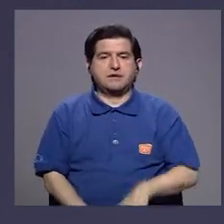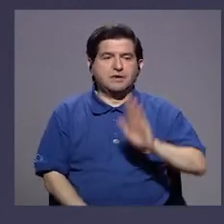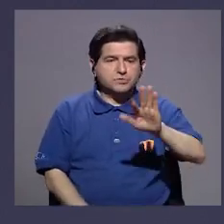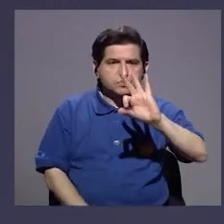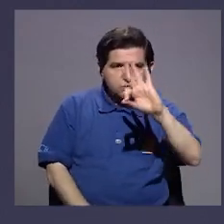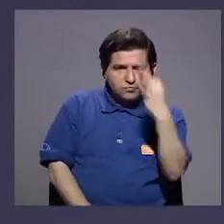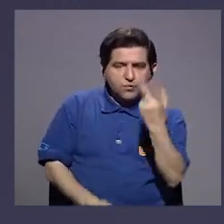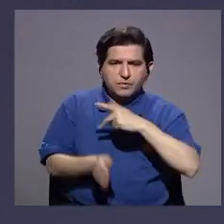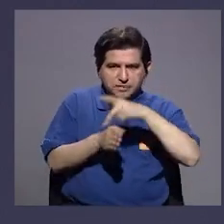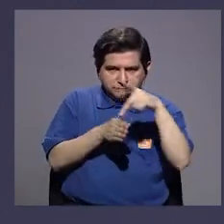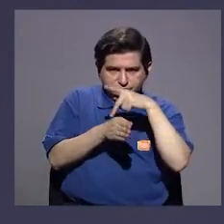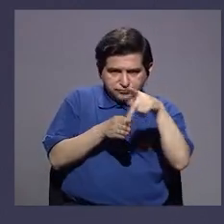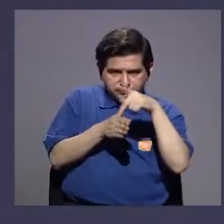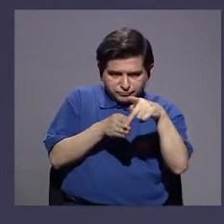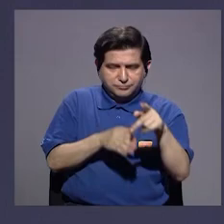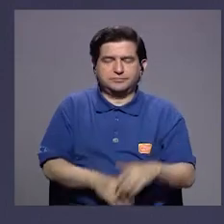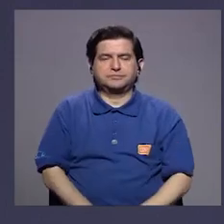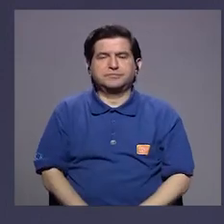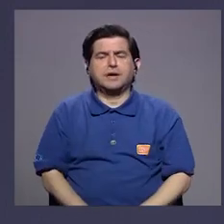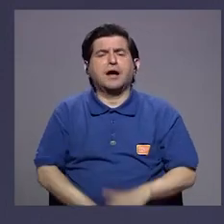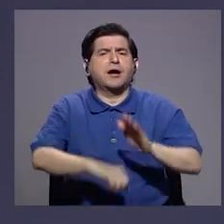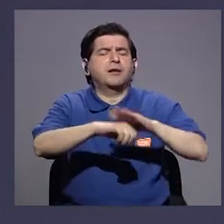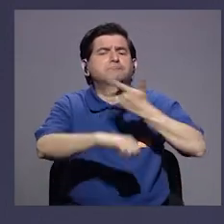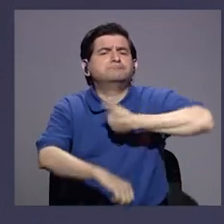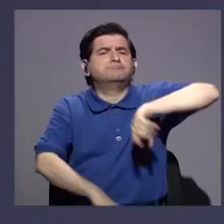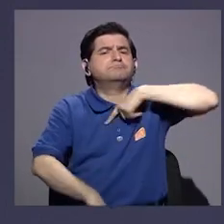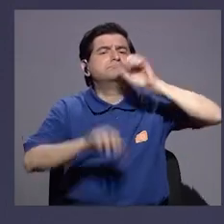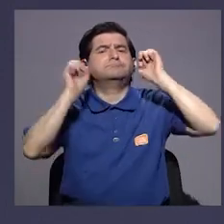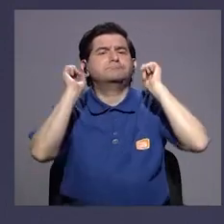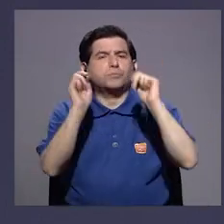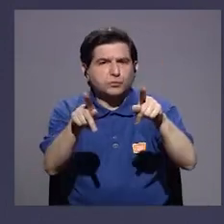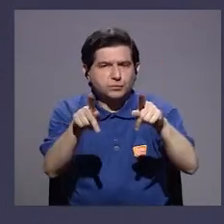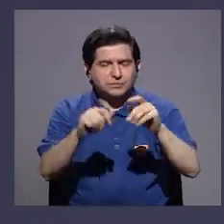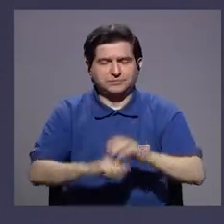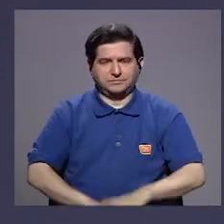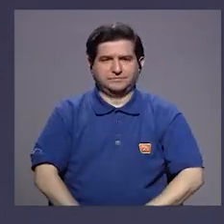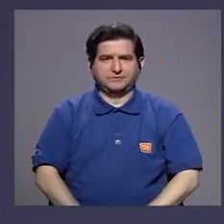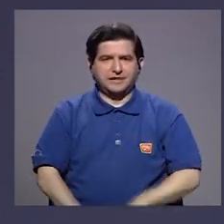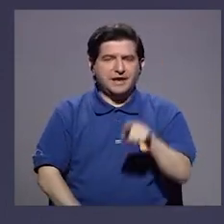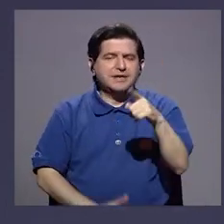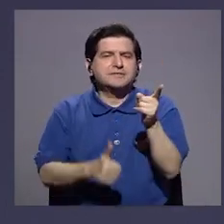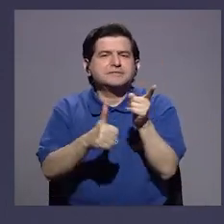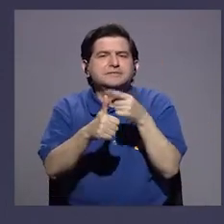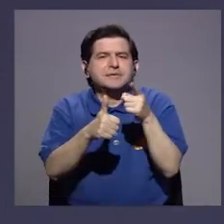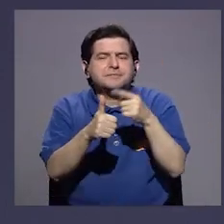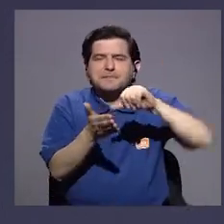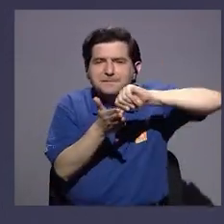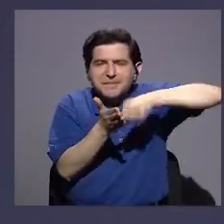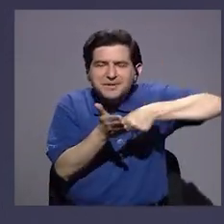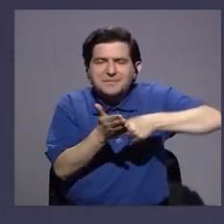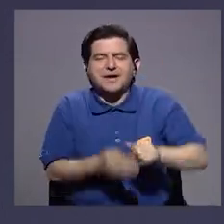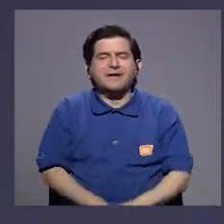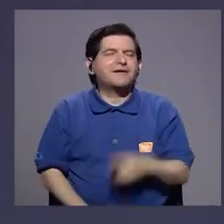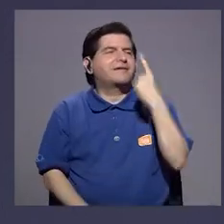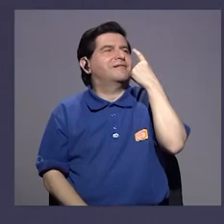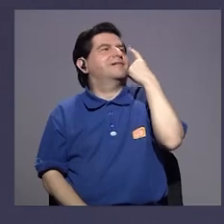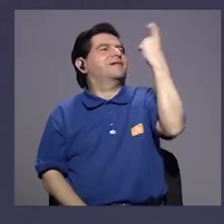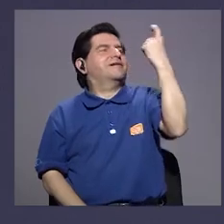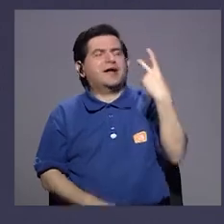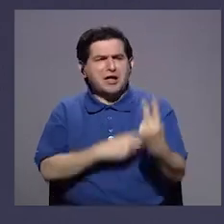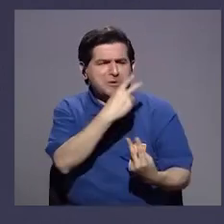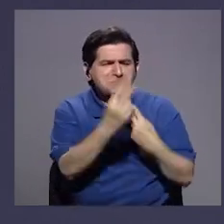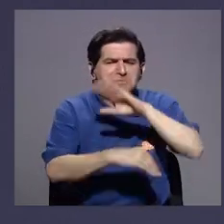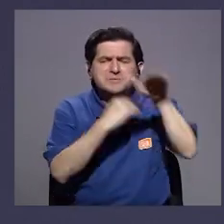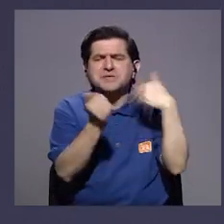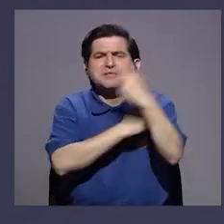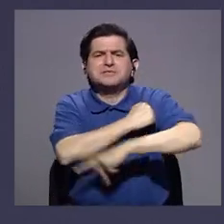¿verdad? Profesionales y que entonces eso nos permite darle viabilidad, ¿verdad? Ese primer acento nos llena de ilusiones. Hemos estado viajando